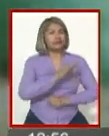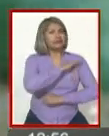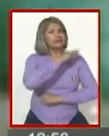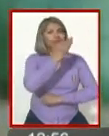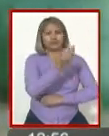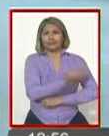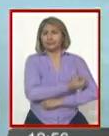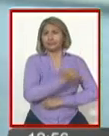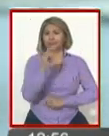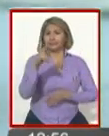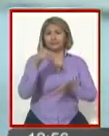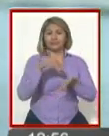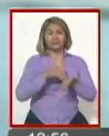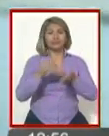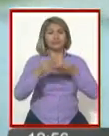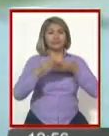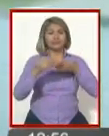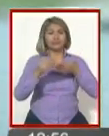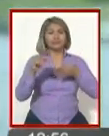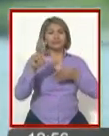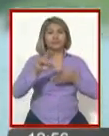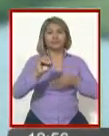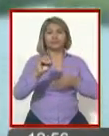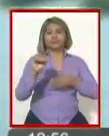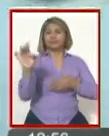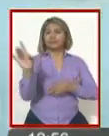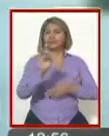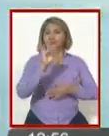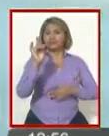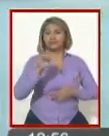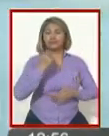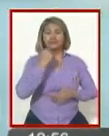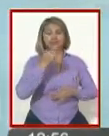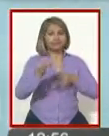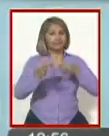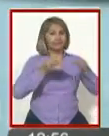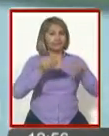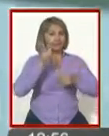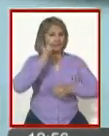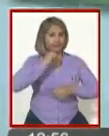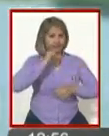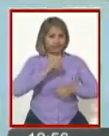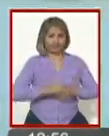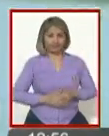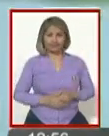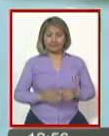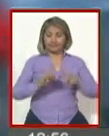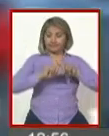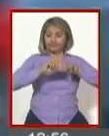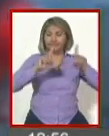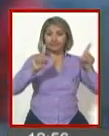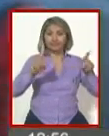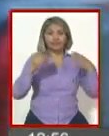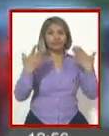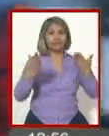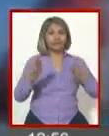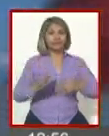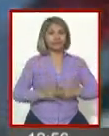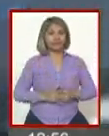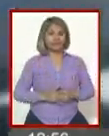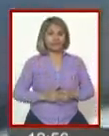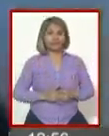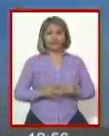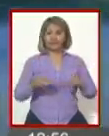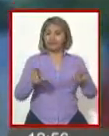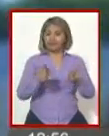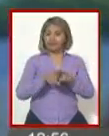violento, de $3.000 y 30.000 bolivianos, esa es la referencia que da la víctima. Sin embargo, ya inmediatamente ya